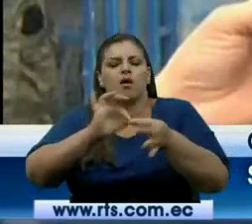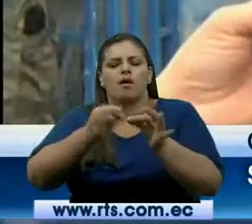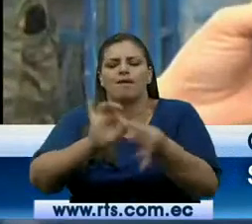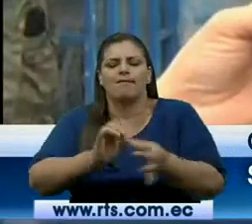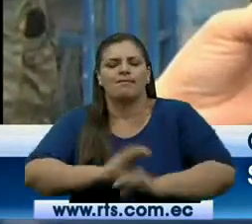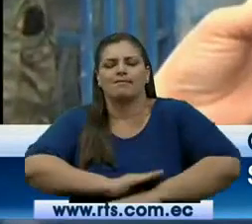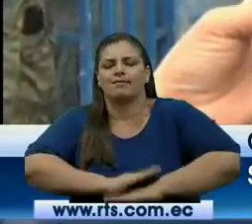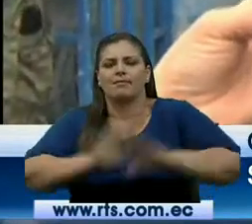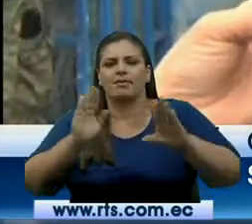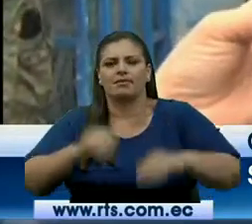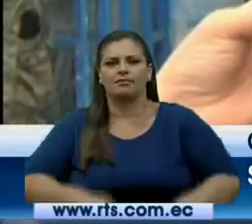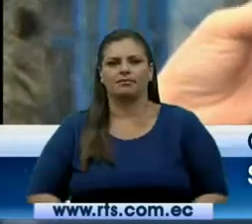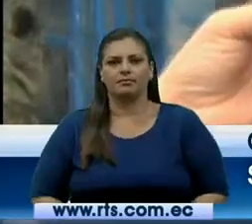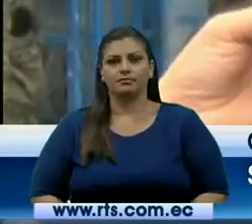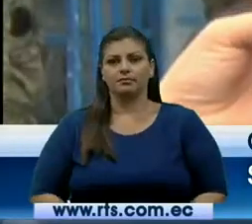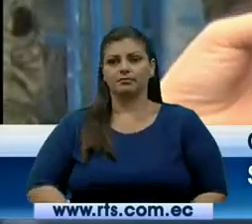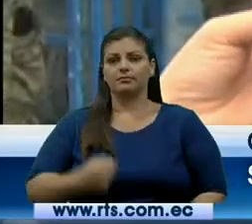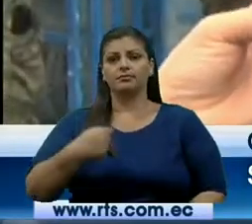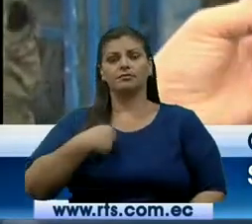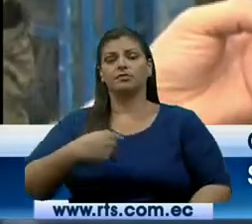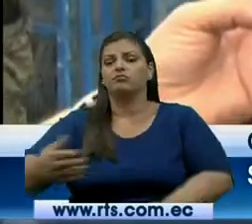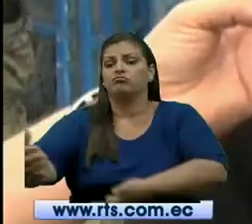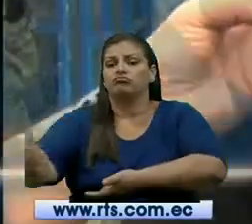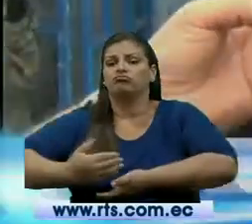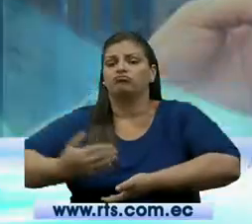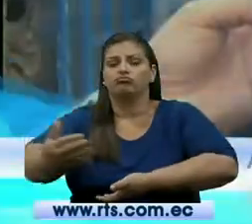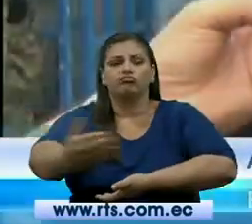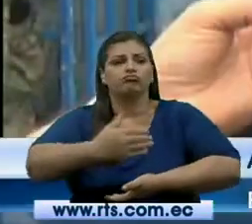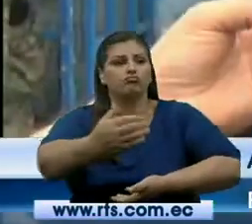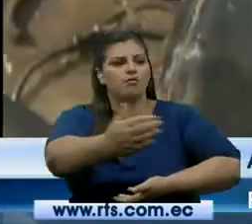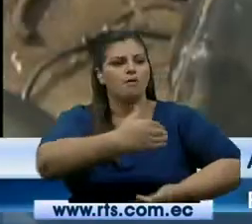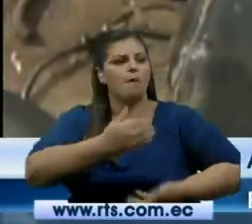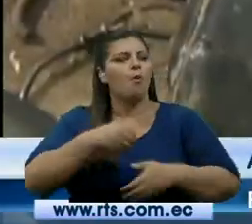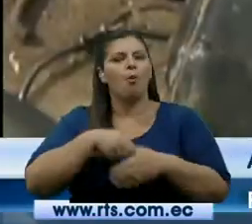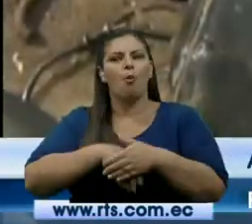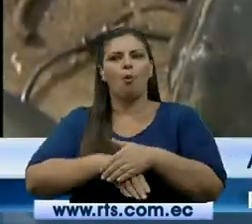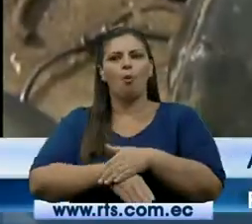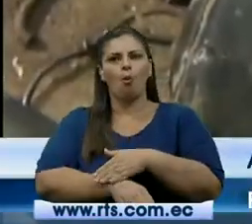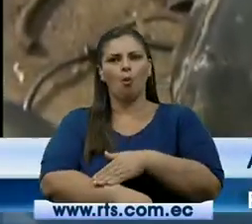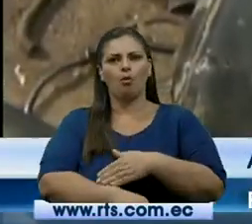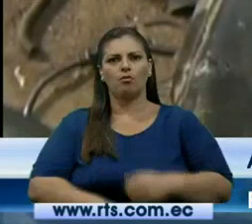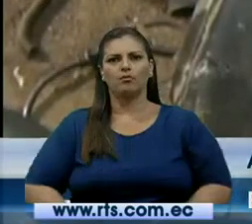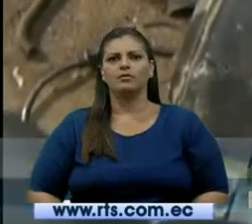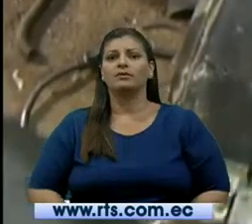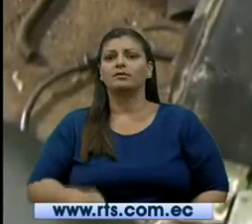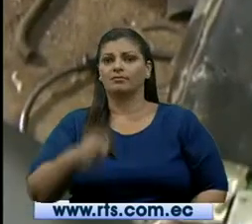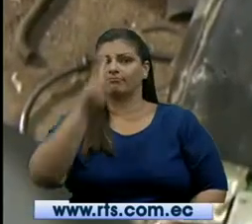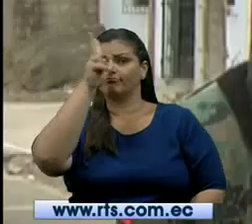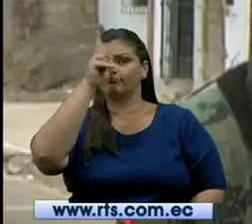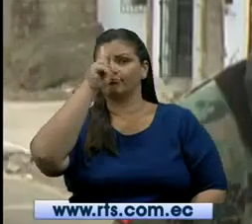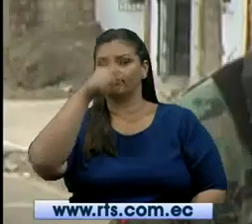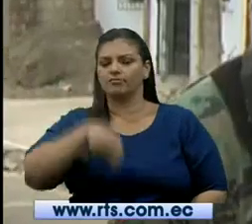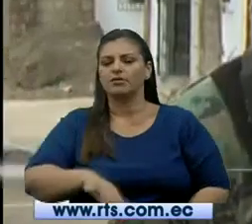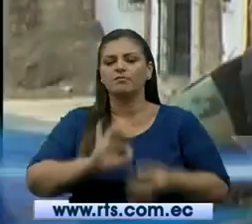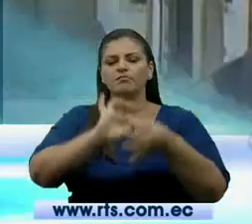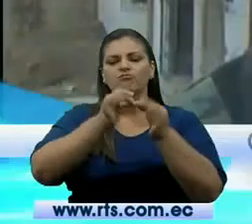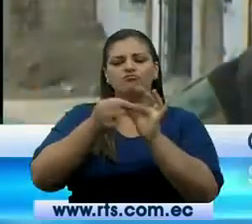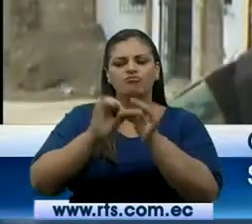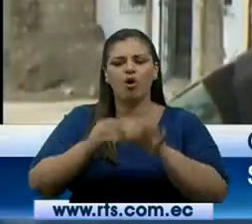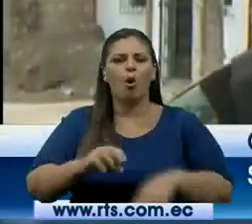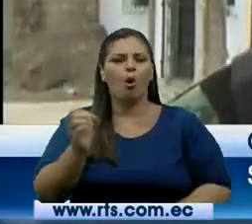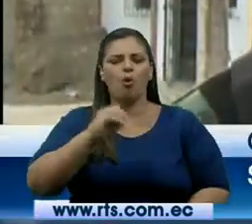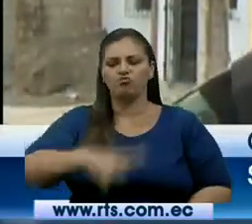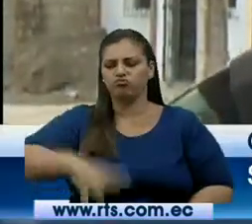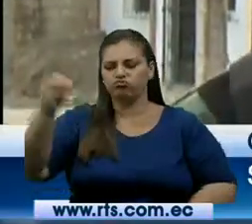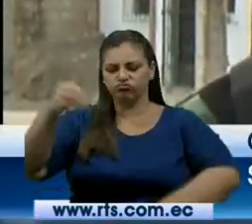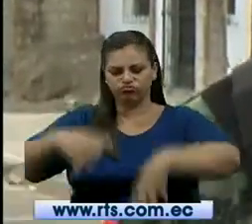Son personas que se dedican a recibir los motores y por ello cambiarlos, alterarlos, arreglarlos. Deshuesados